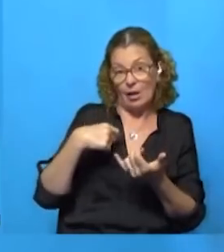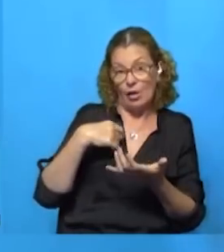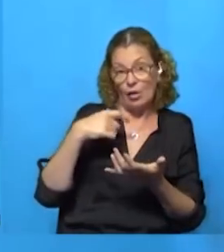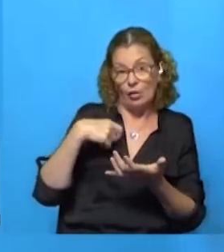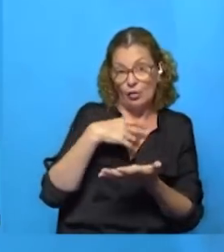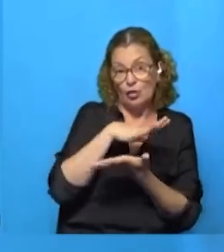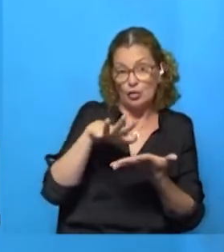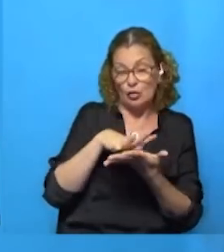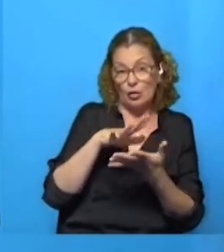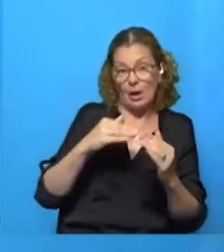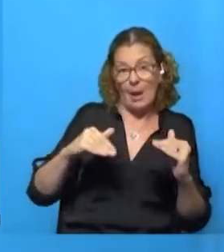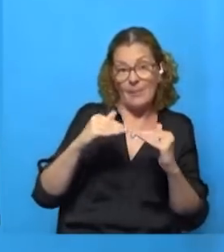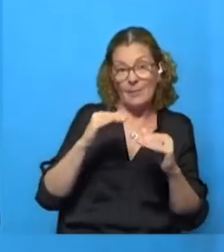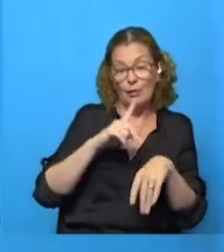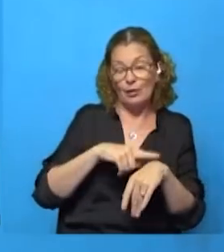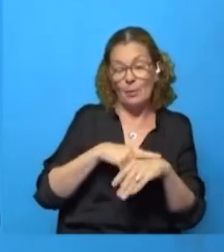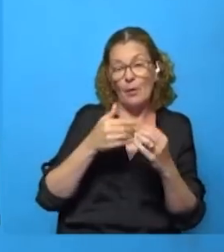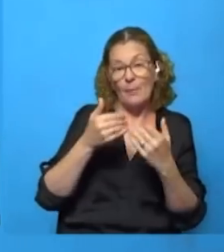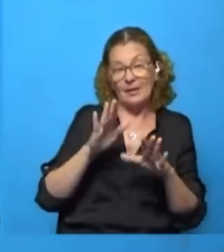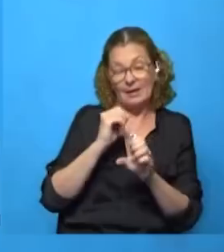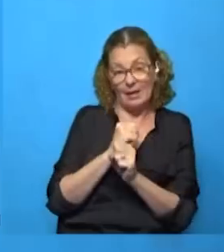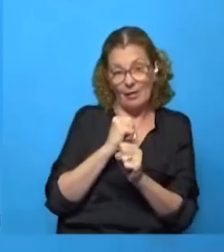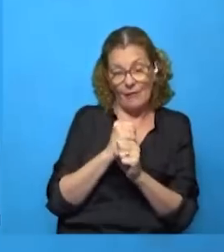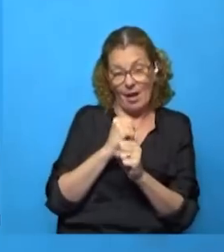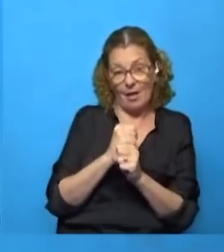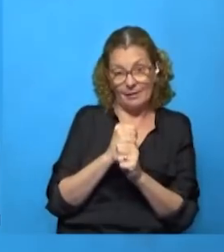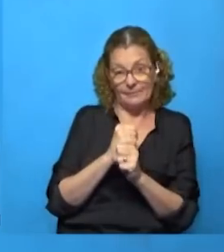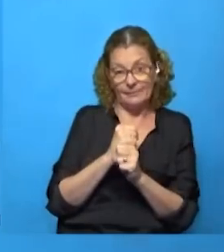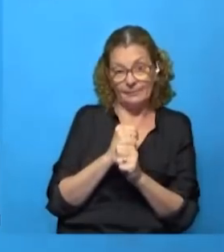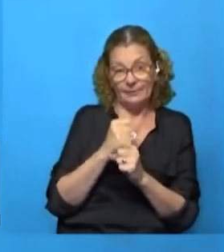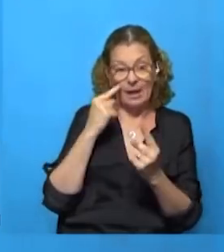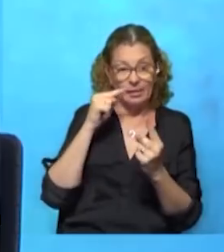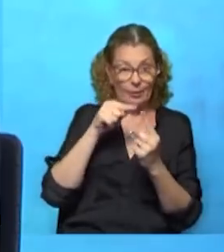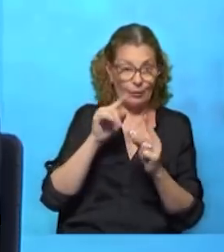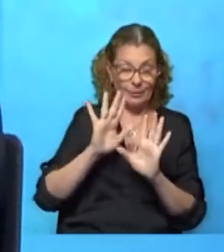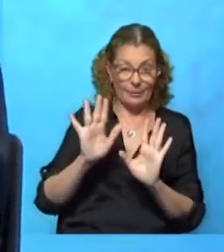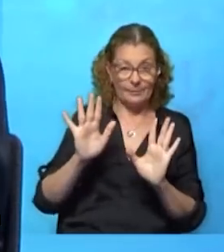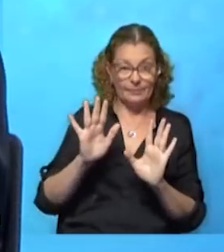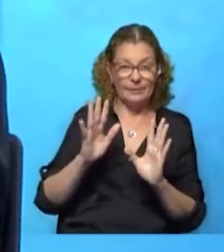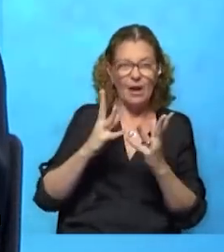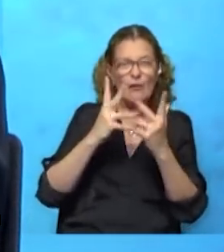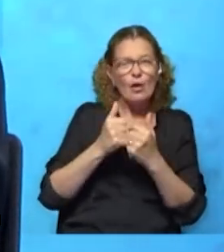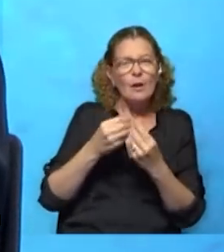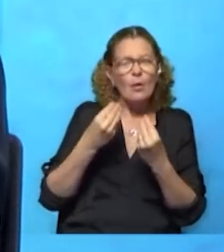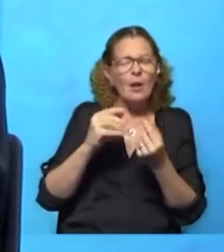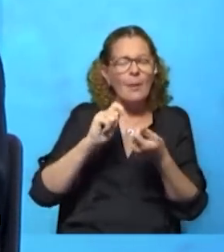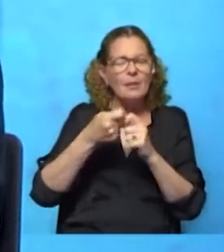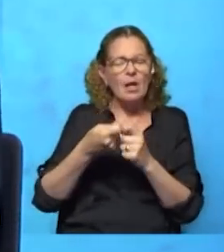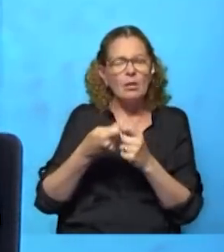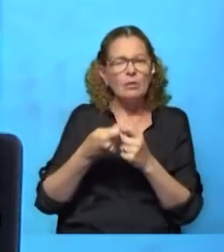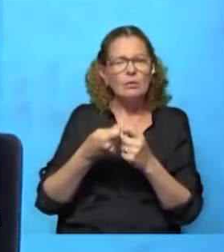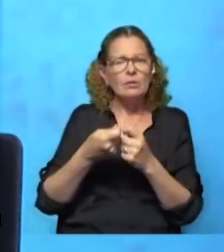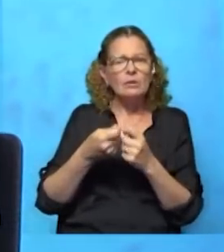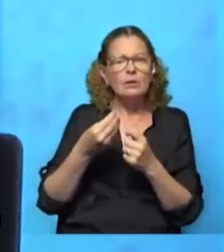este al mismo tiempo que empecé con el trabajo directo el nivel de metodología Cuánto ha cambiado Y